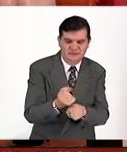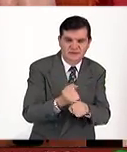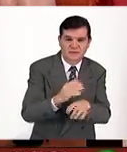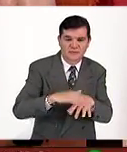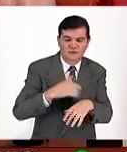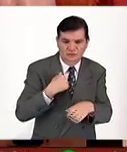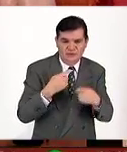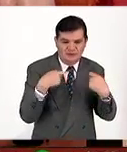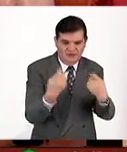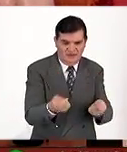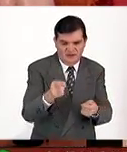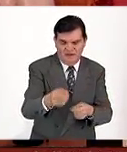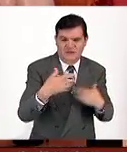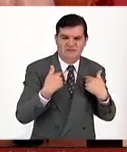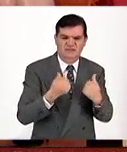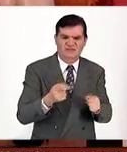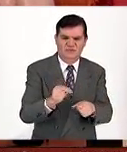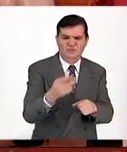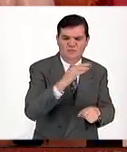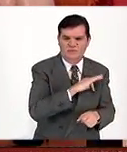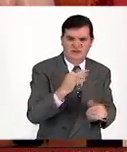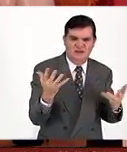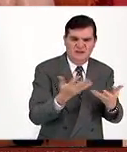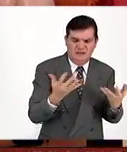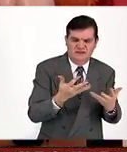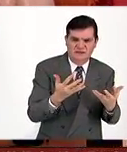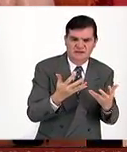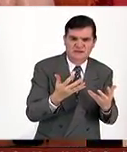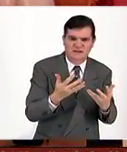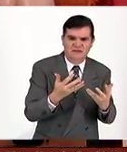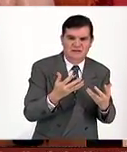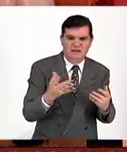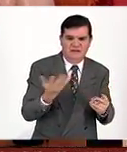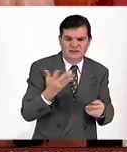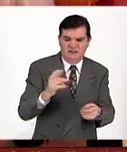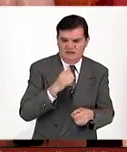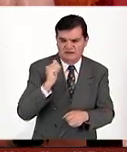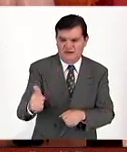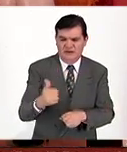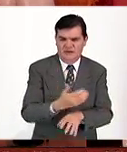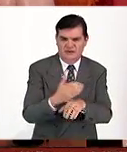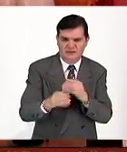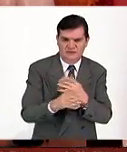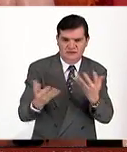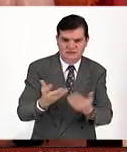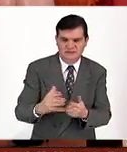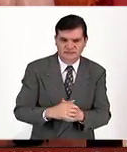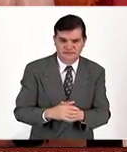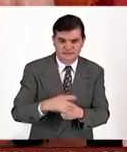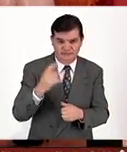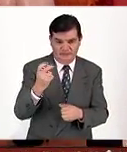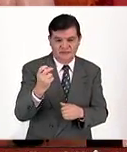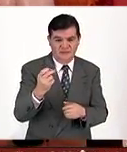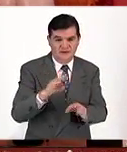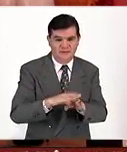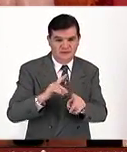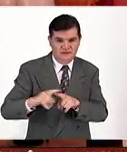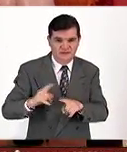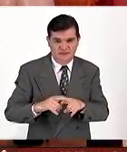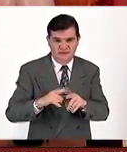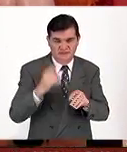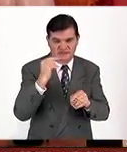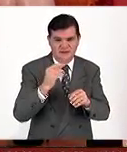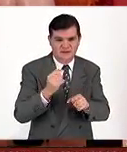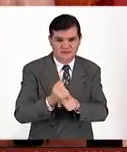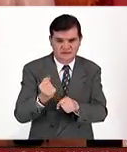Porque le estoy dando a entender que él no es capaz de hacer por sí mismo las cosas. Entonces es una variante de